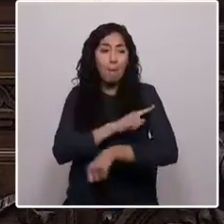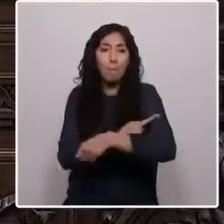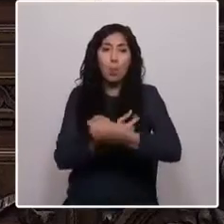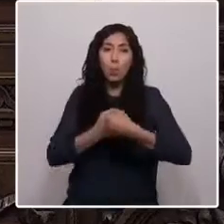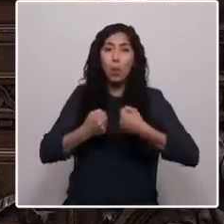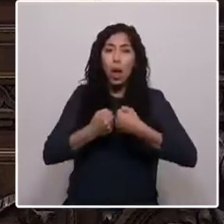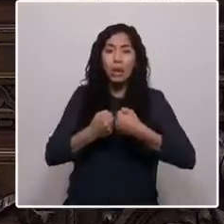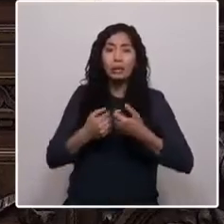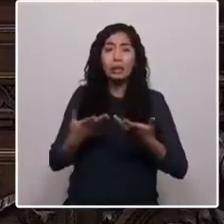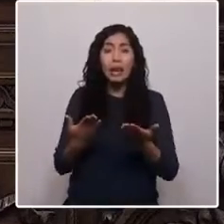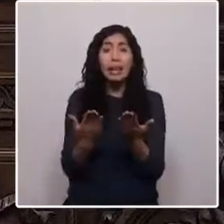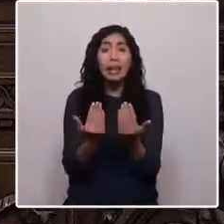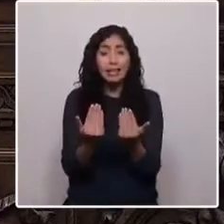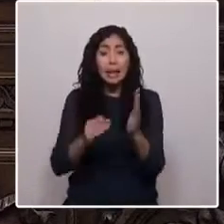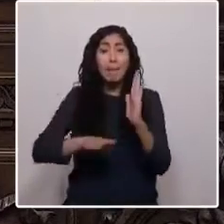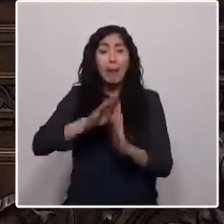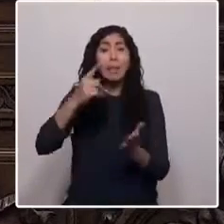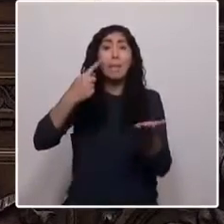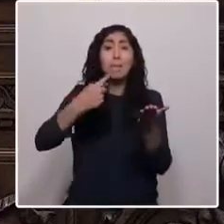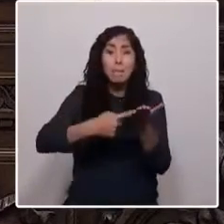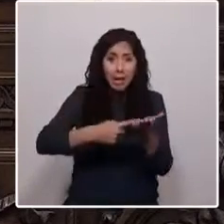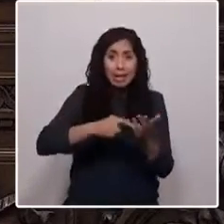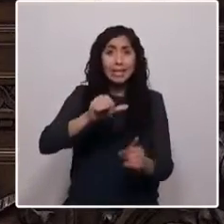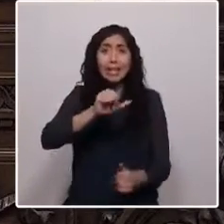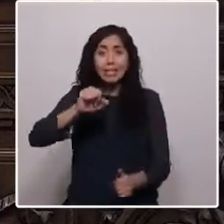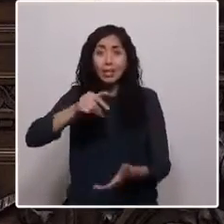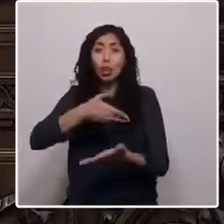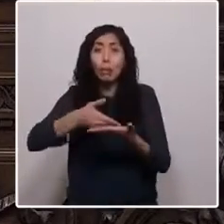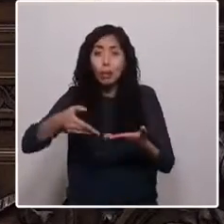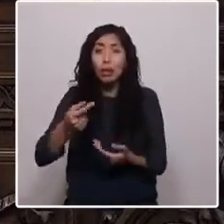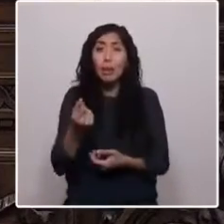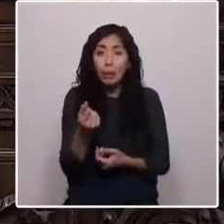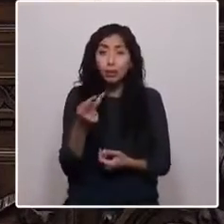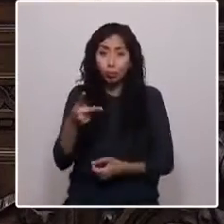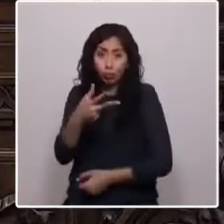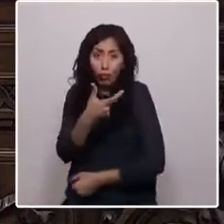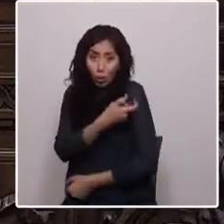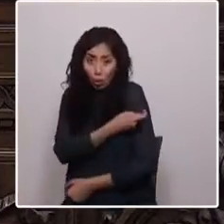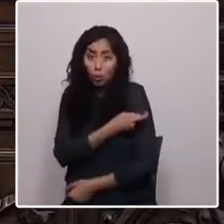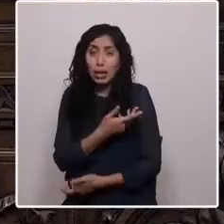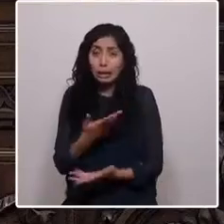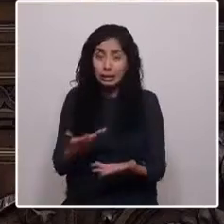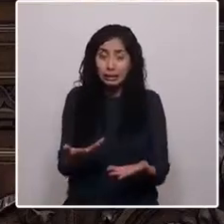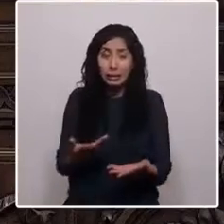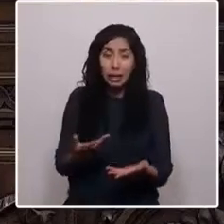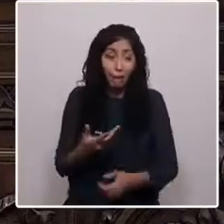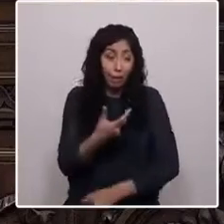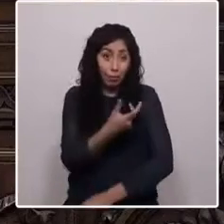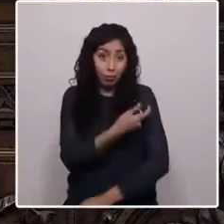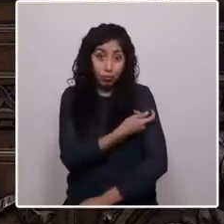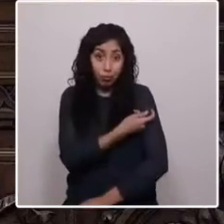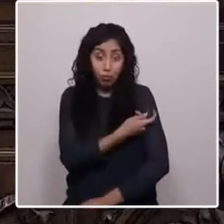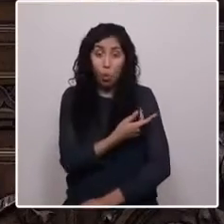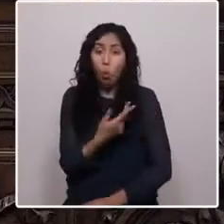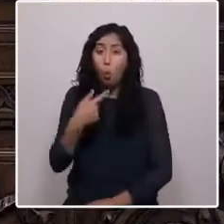de 1.600 millones de pesos para su vacuna. Uno de los medicamentos más caros